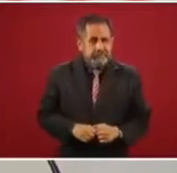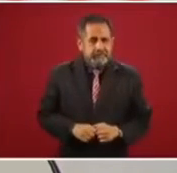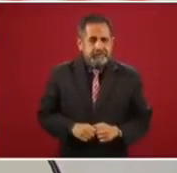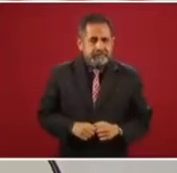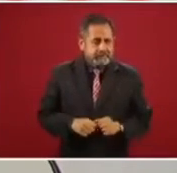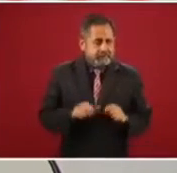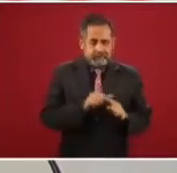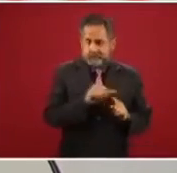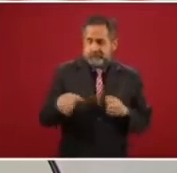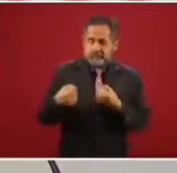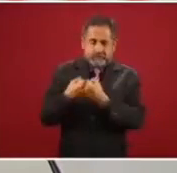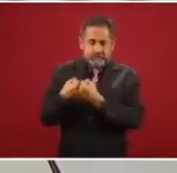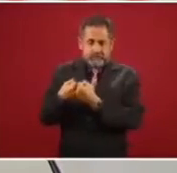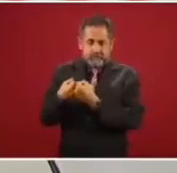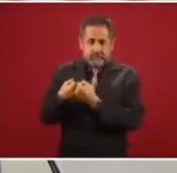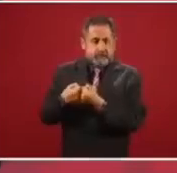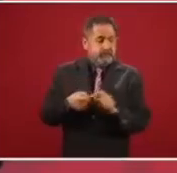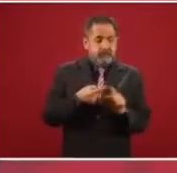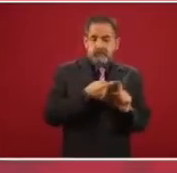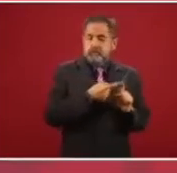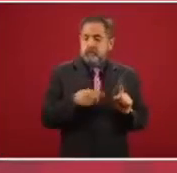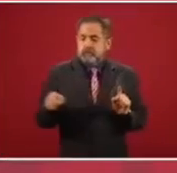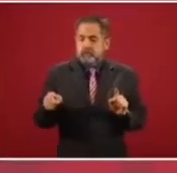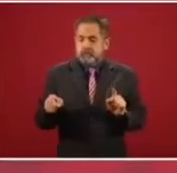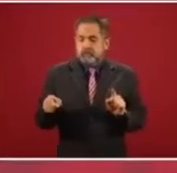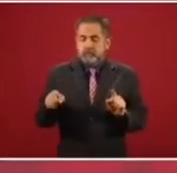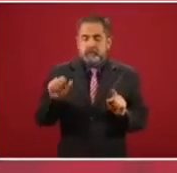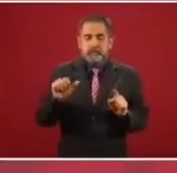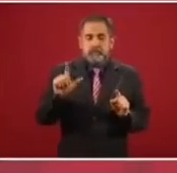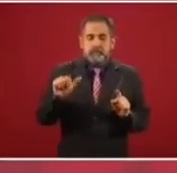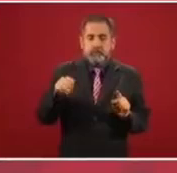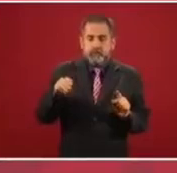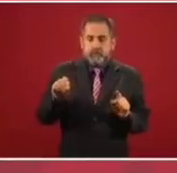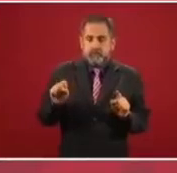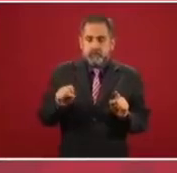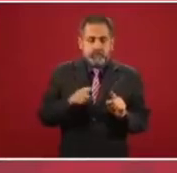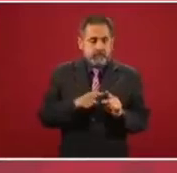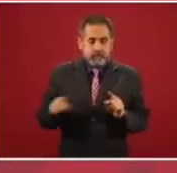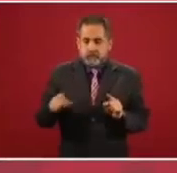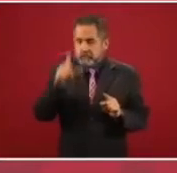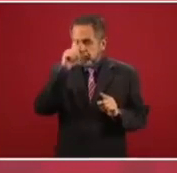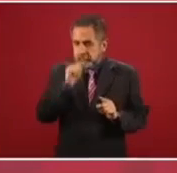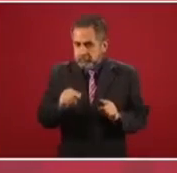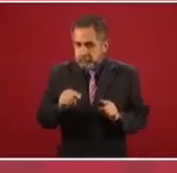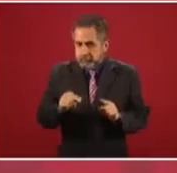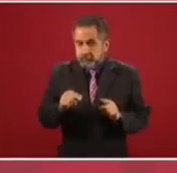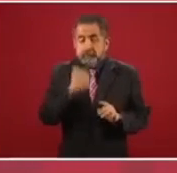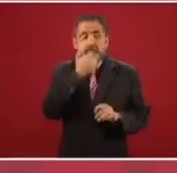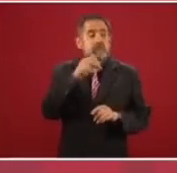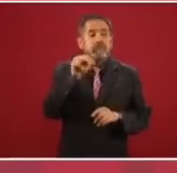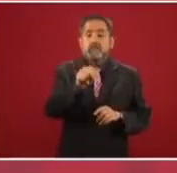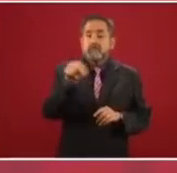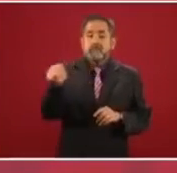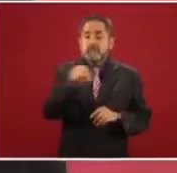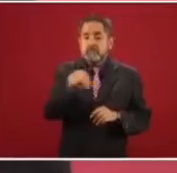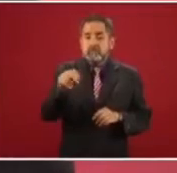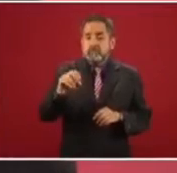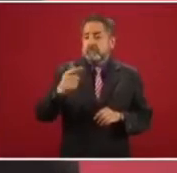a la frontera a laos no ves dando grandes